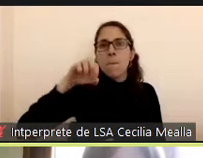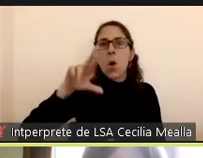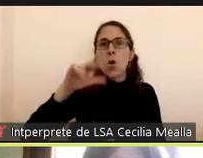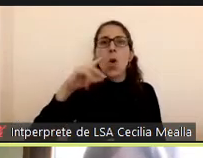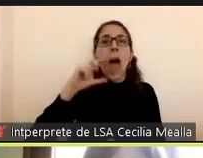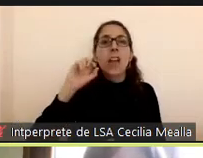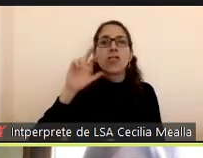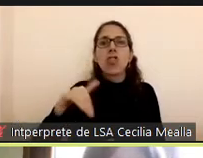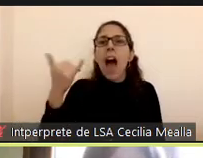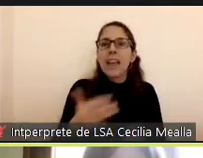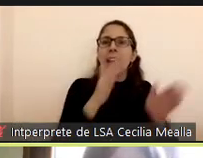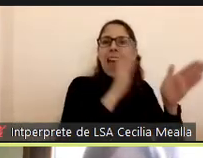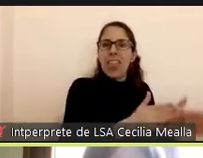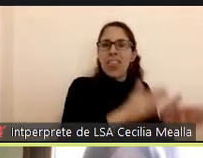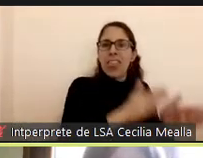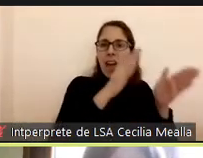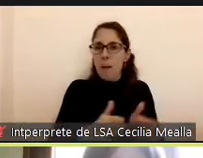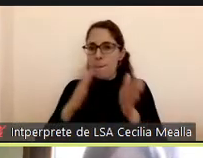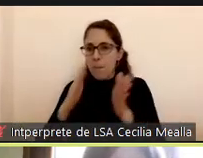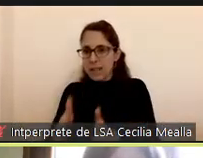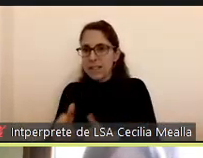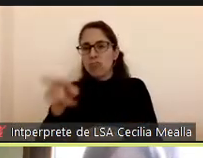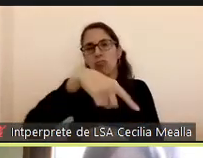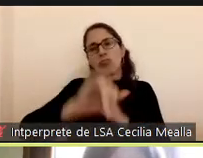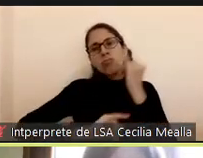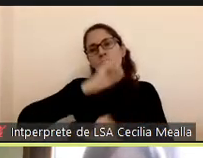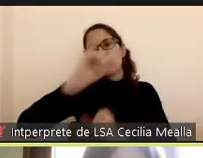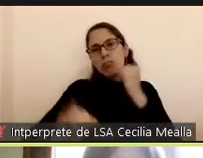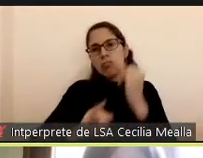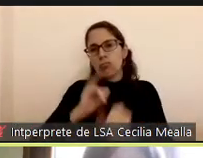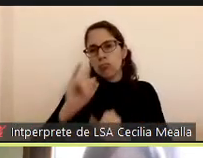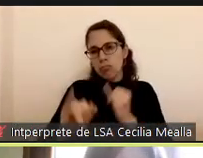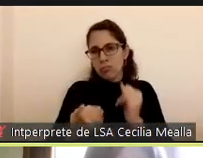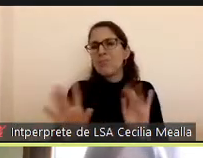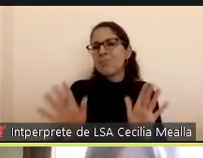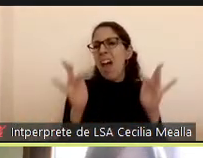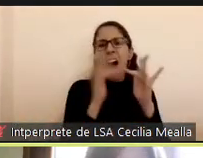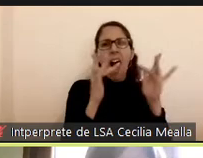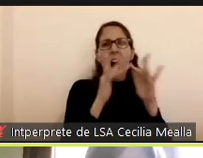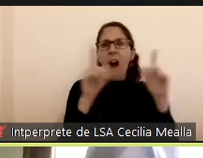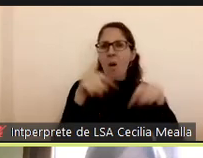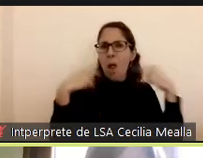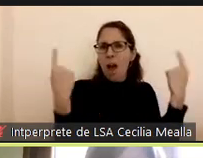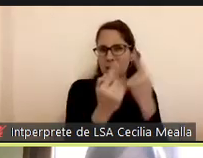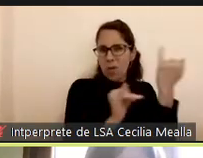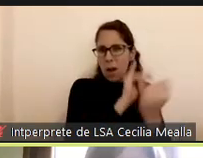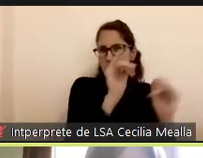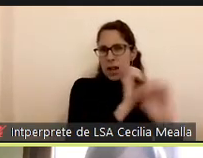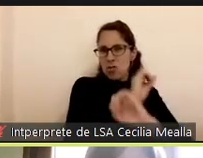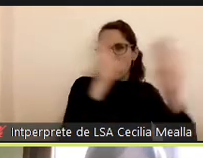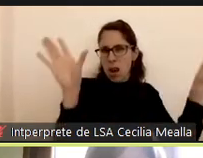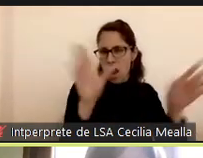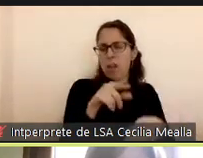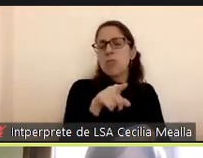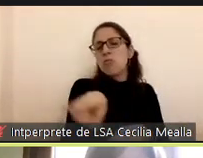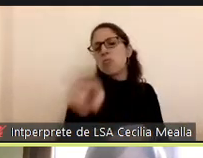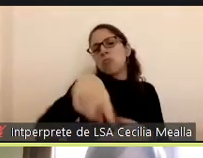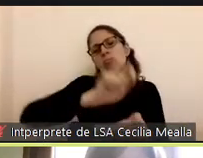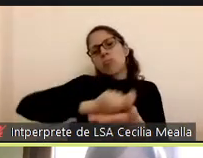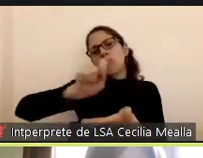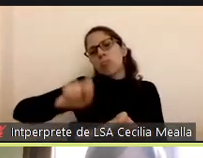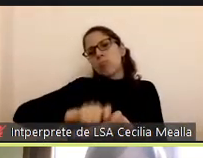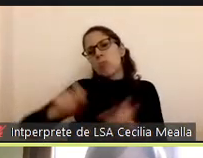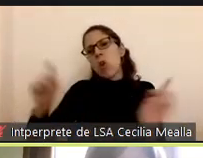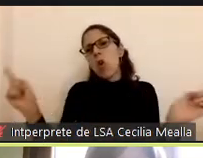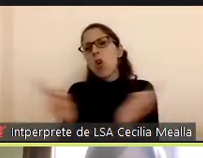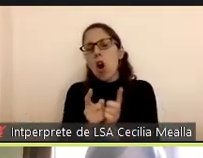esporulación, esto está todo explicado en el aula virtual, y brevemente van poniendo